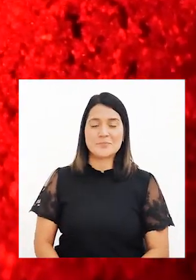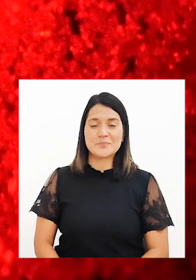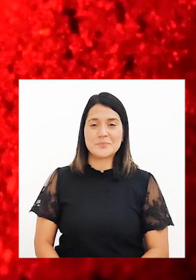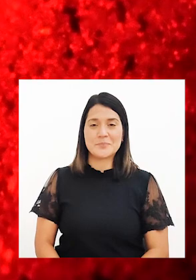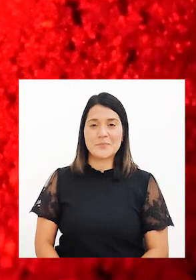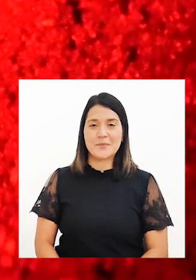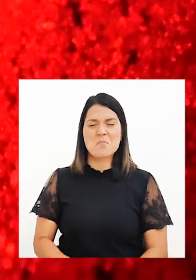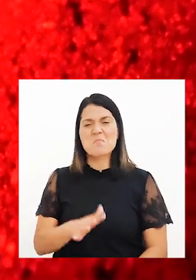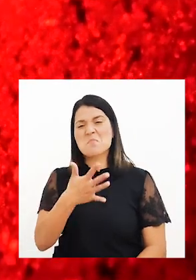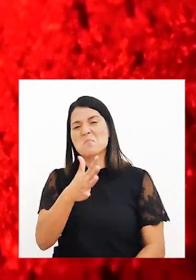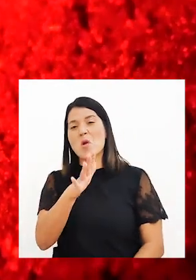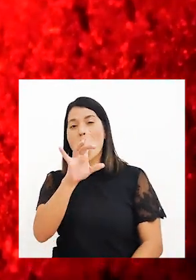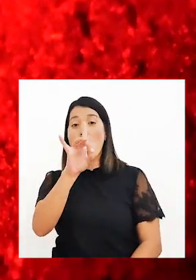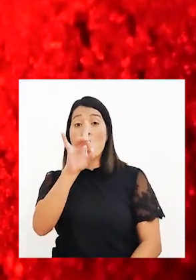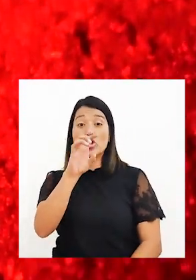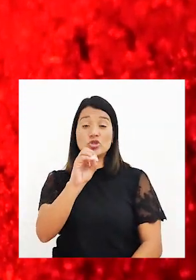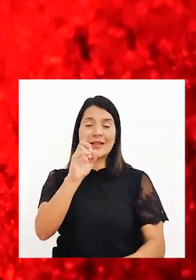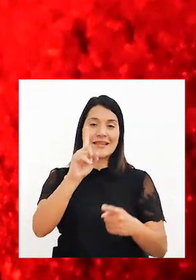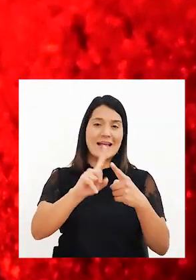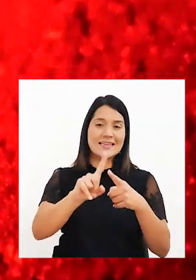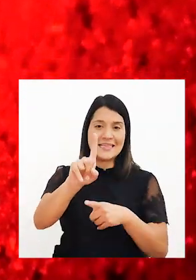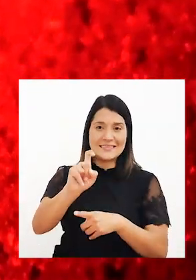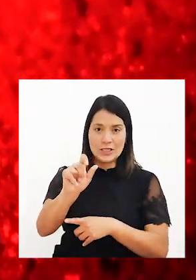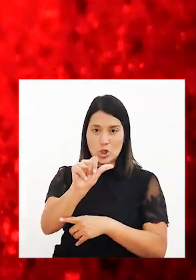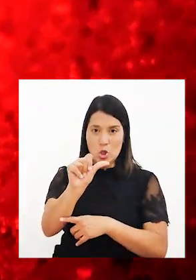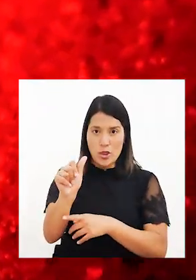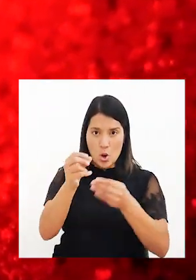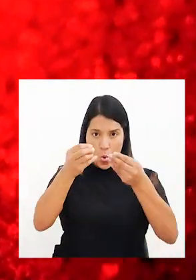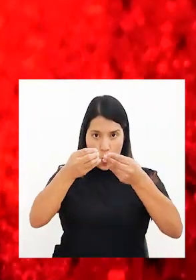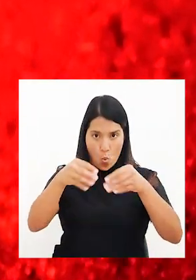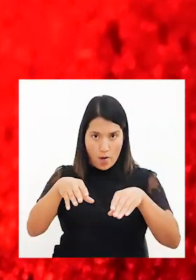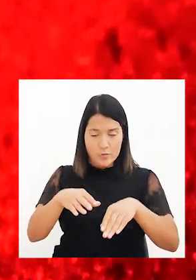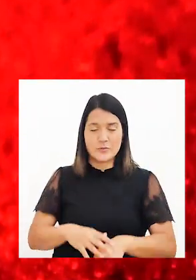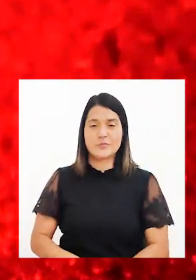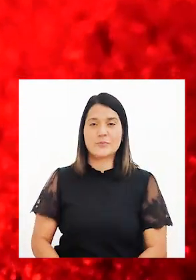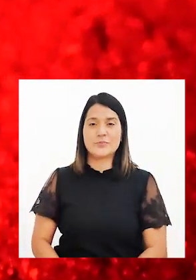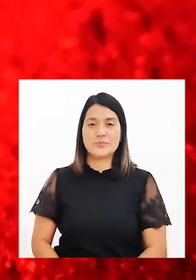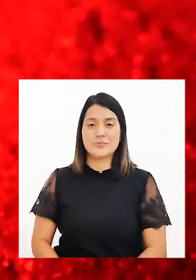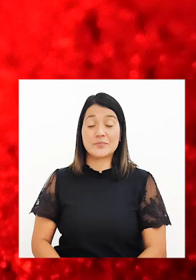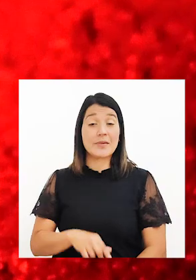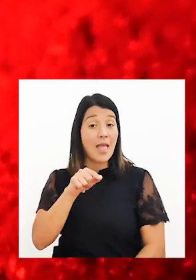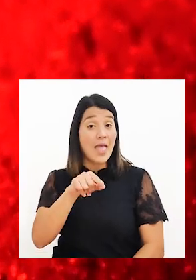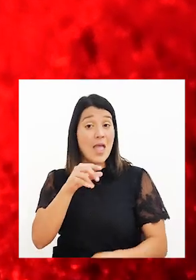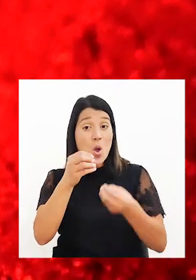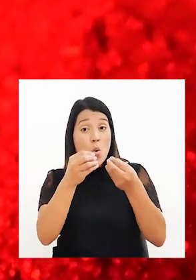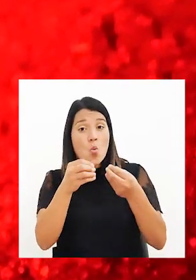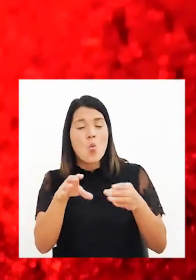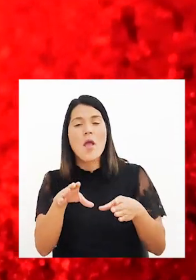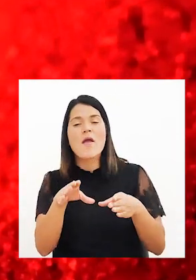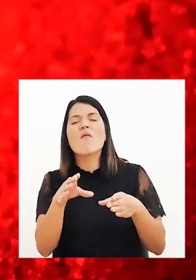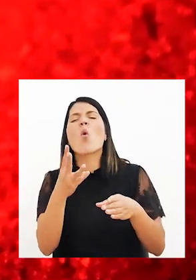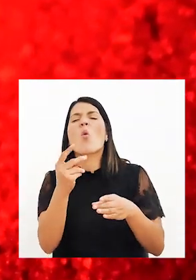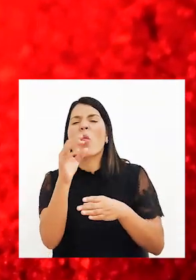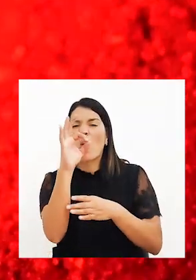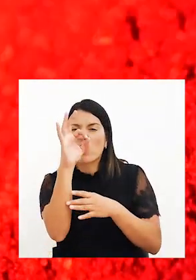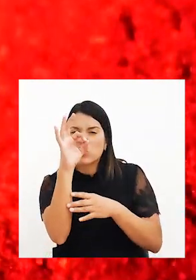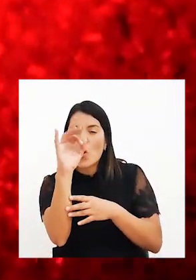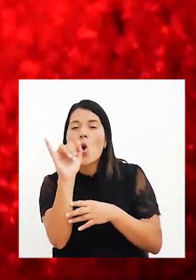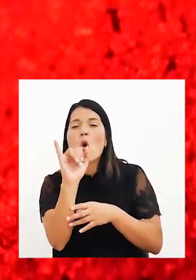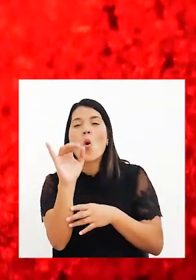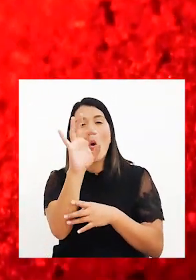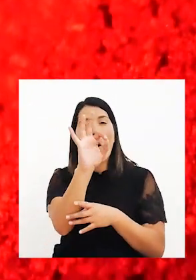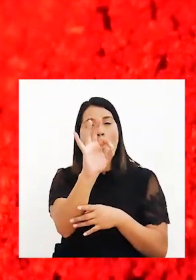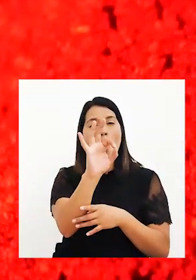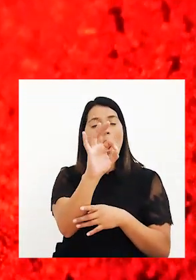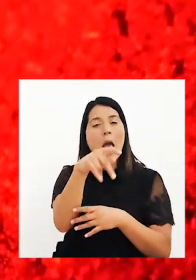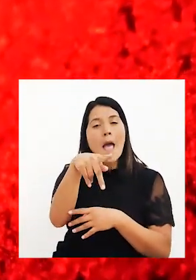Son entre 80 y 110 huevos. Los huevos tienen el tamaño de una bola de